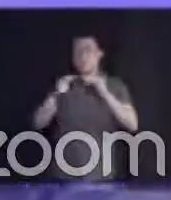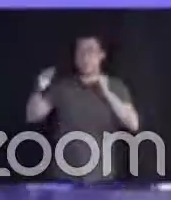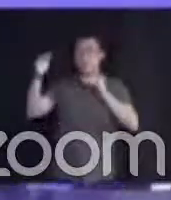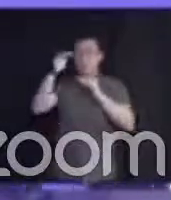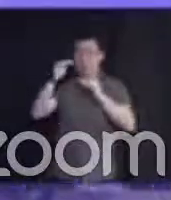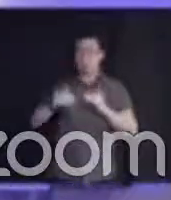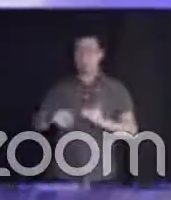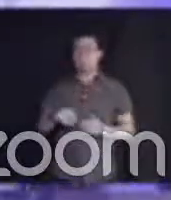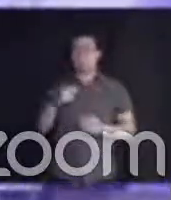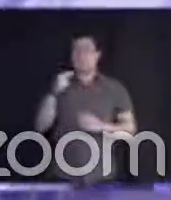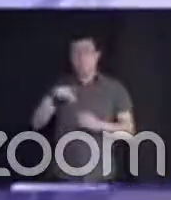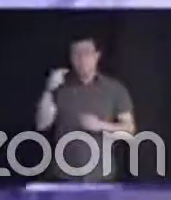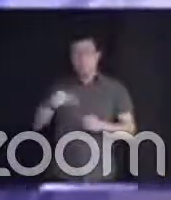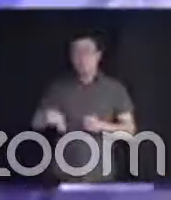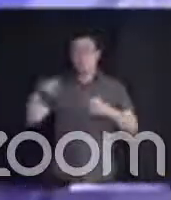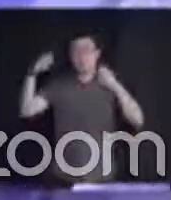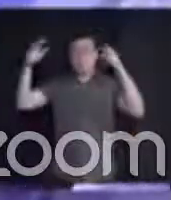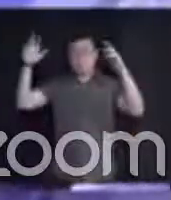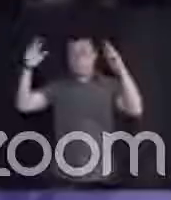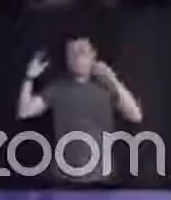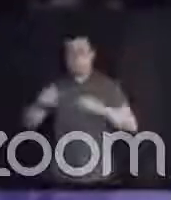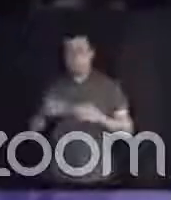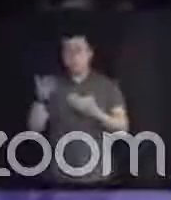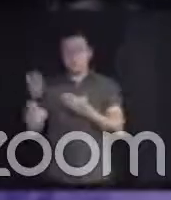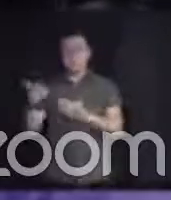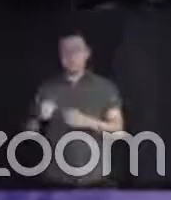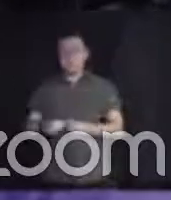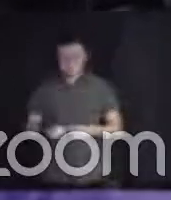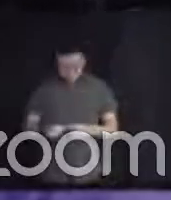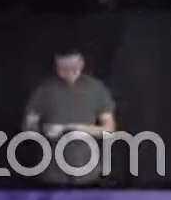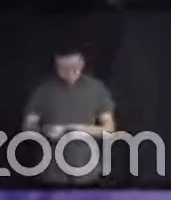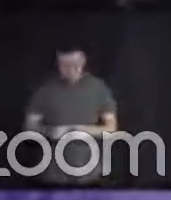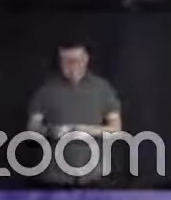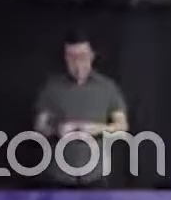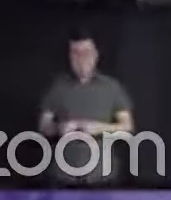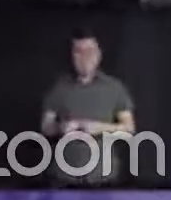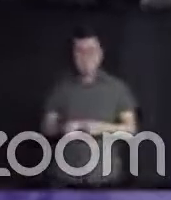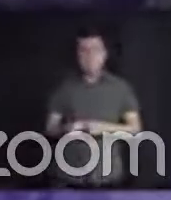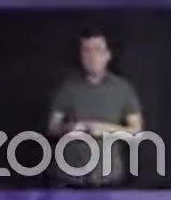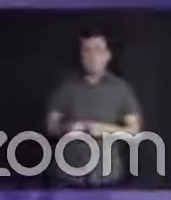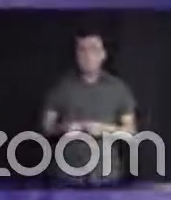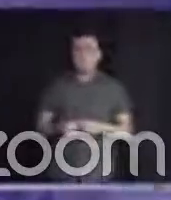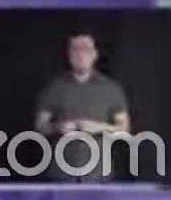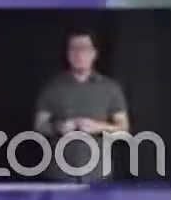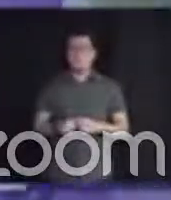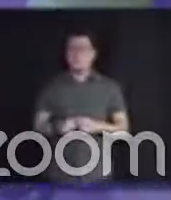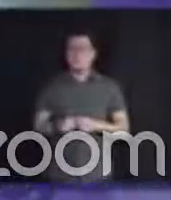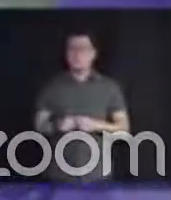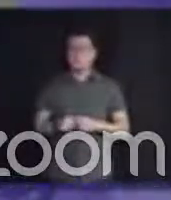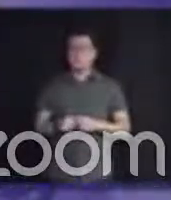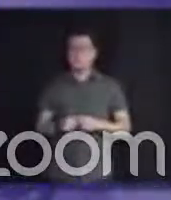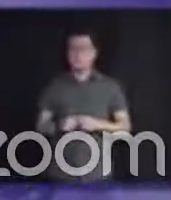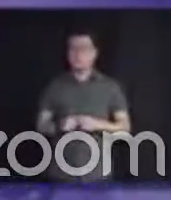premier y vamos adelante con sus nombres y con sus aplausos, por favor. Adelante.